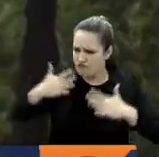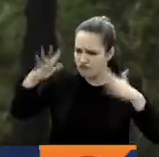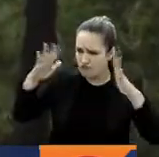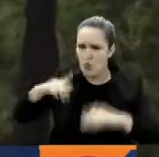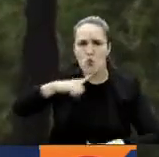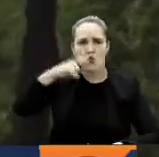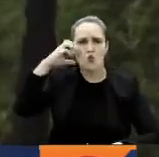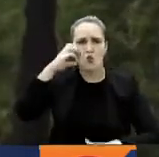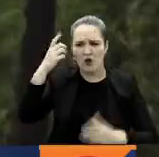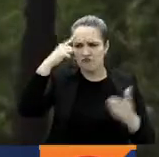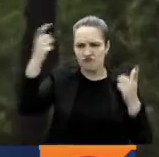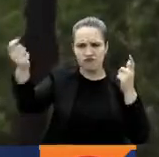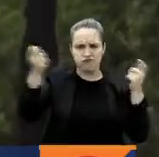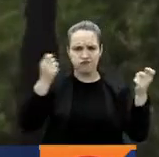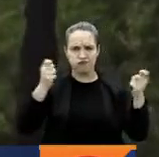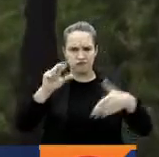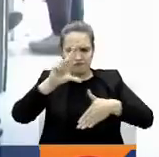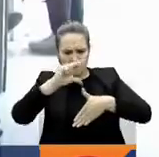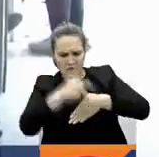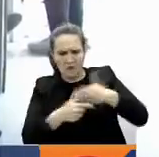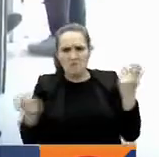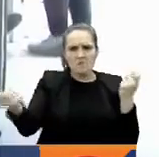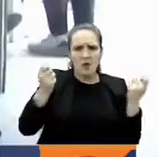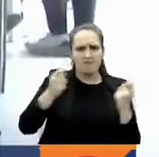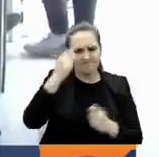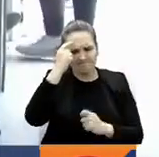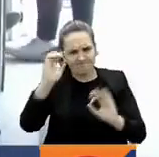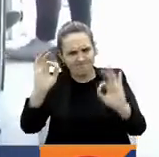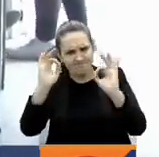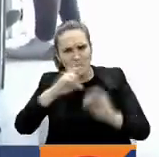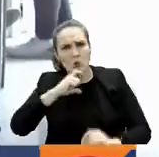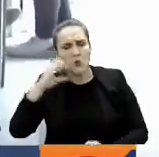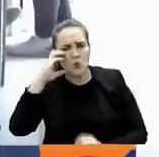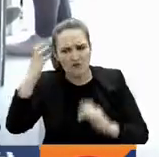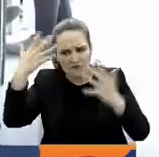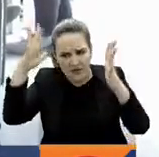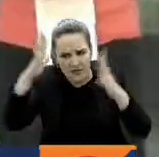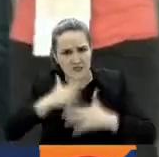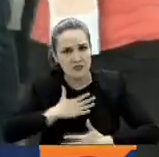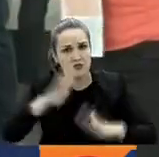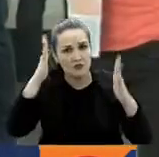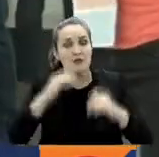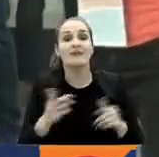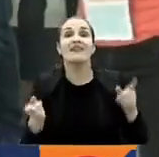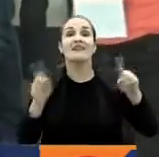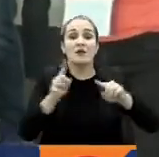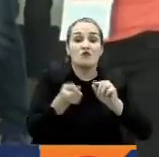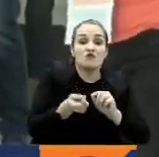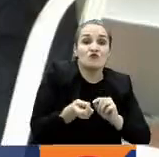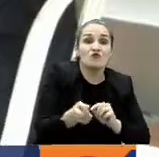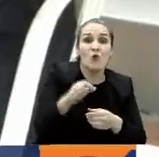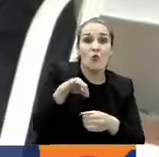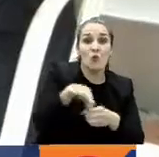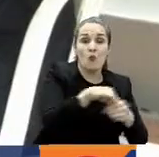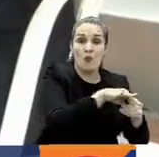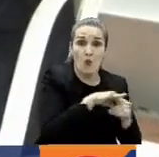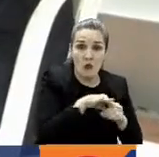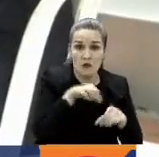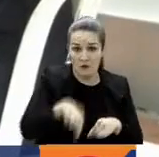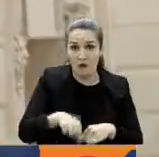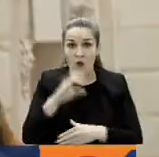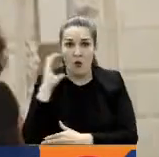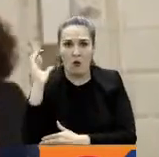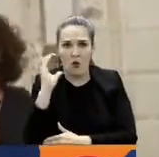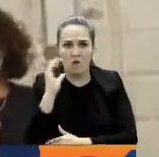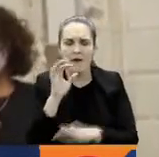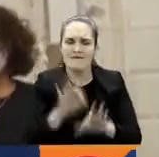migratoria que se extiende por toda américa latina a portas de las elecciones legislativas y presidenciales en el país la consolidación de la alianza entre ambos países